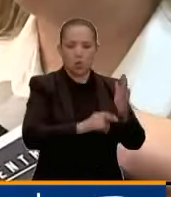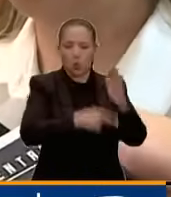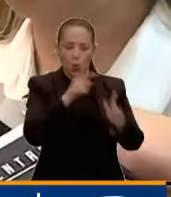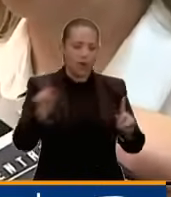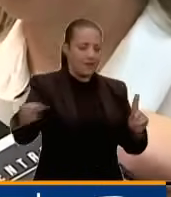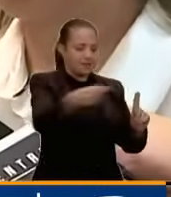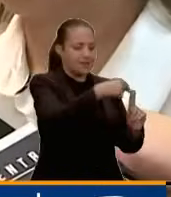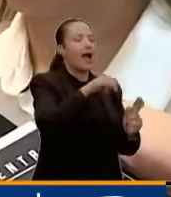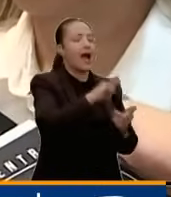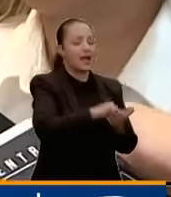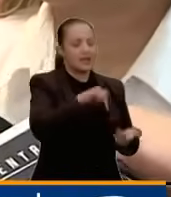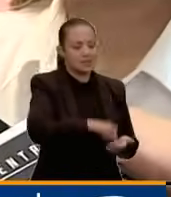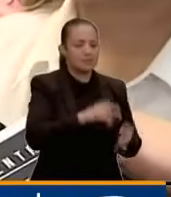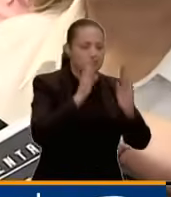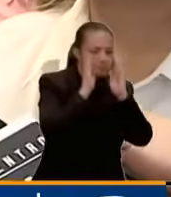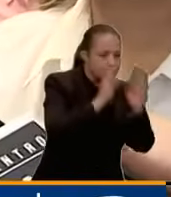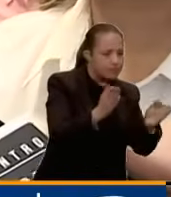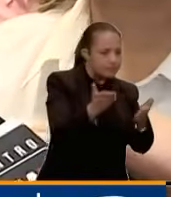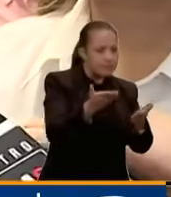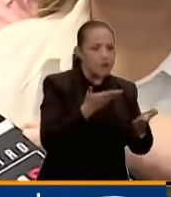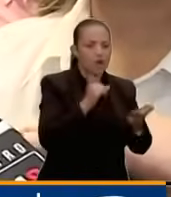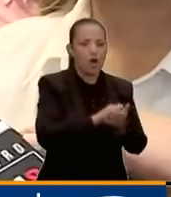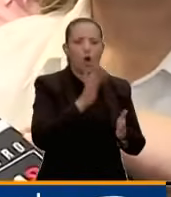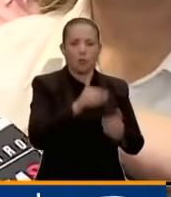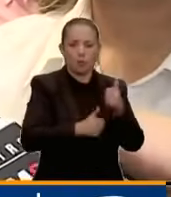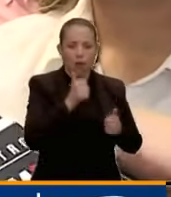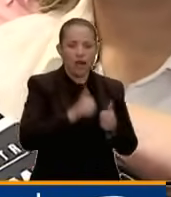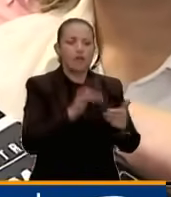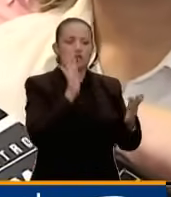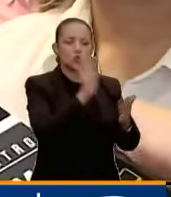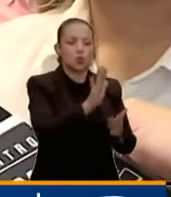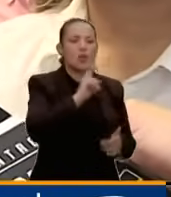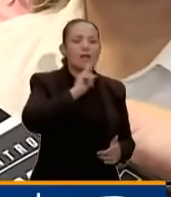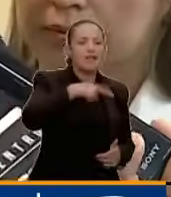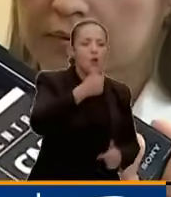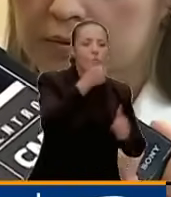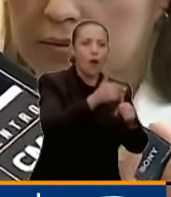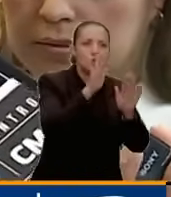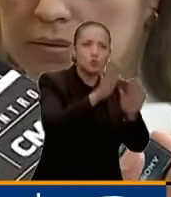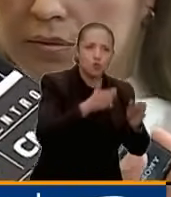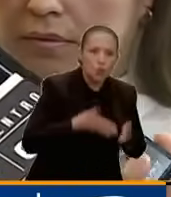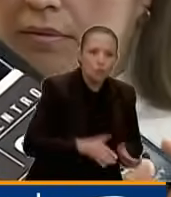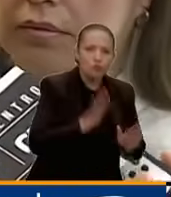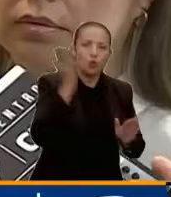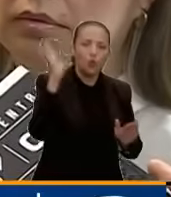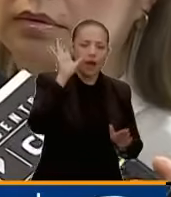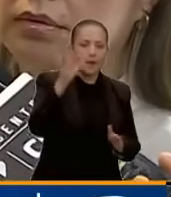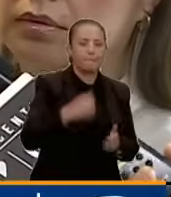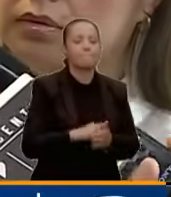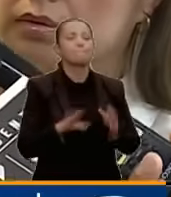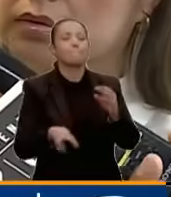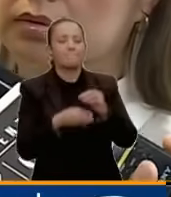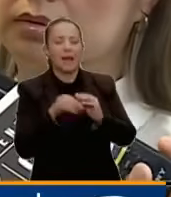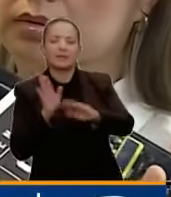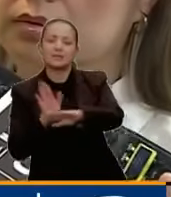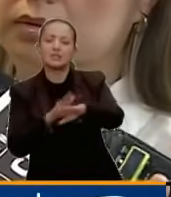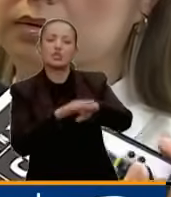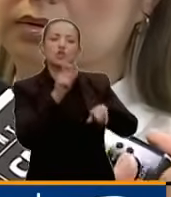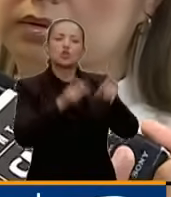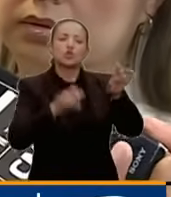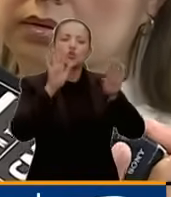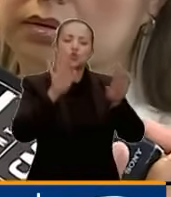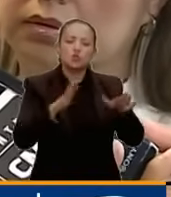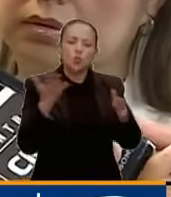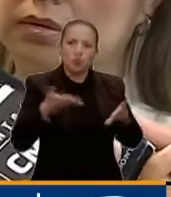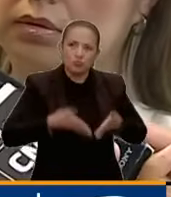atenderá, básicamente también con el lenguaje nativo de las personas. Queremos recordar también a los ciudadanos